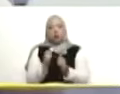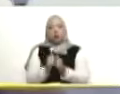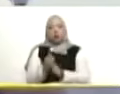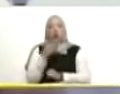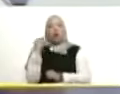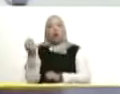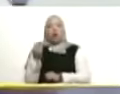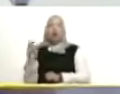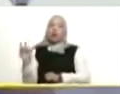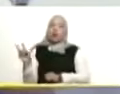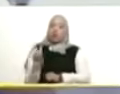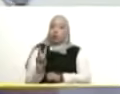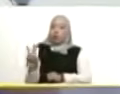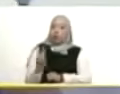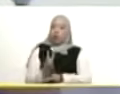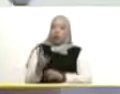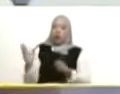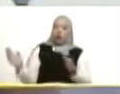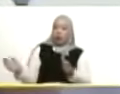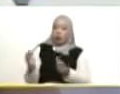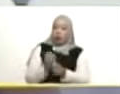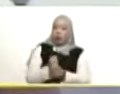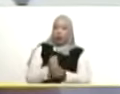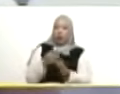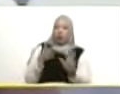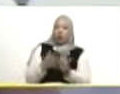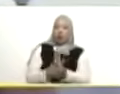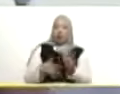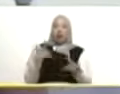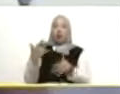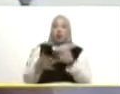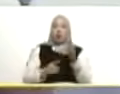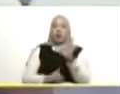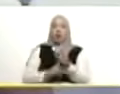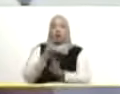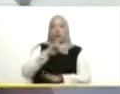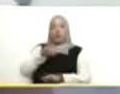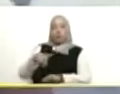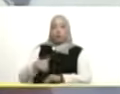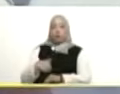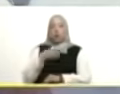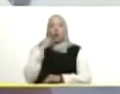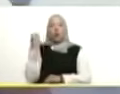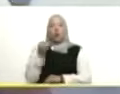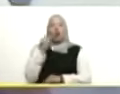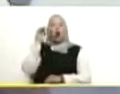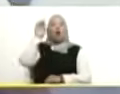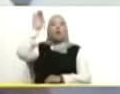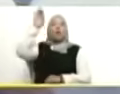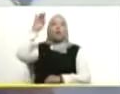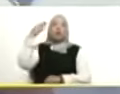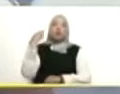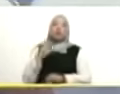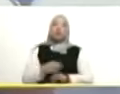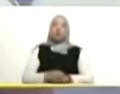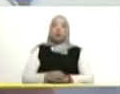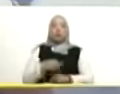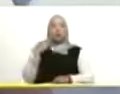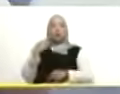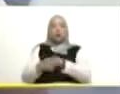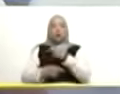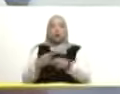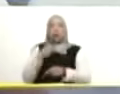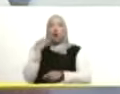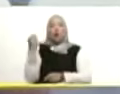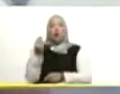juventud venezolana se encuentra para decir: aquí hay futuro, esta revolución es una revolución